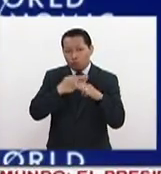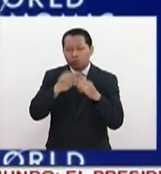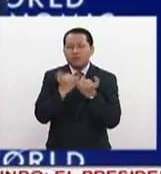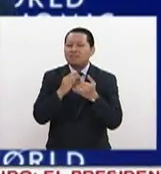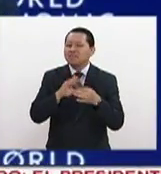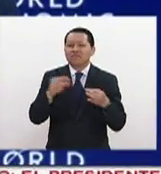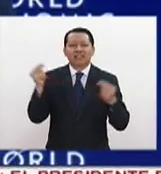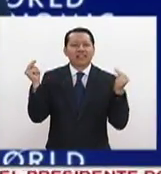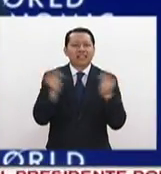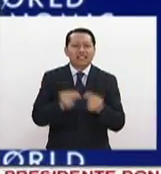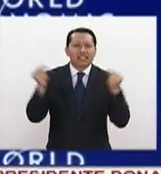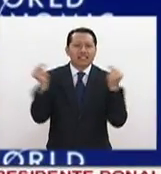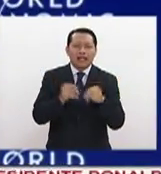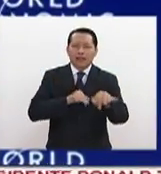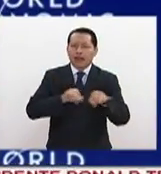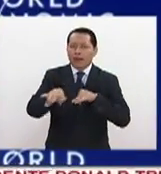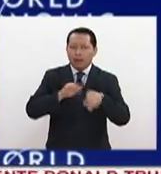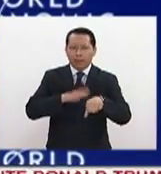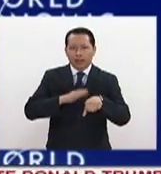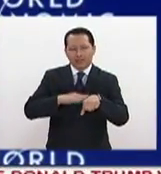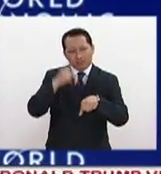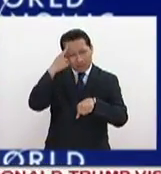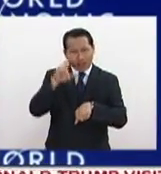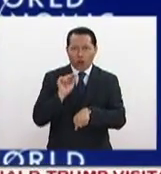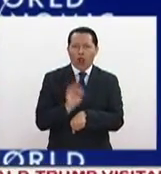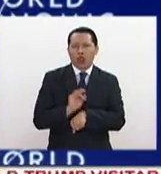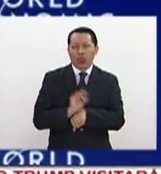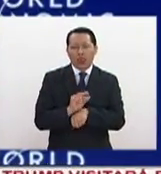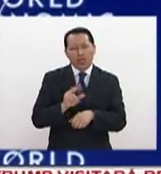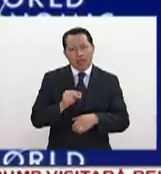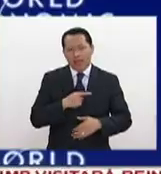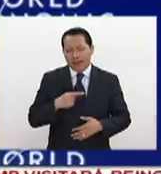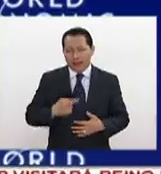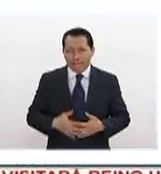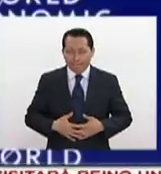la necesidad de trabajar más para combatir el proteccionismo.